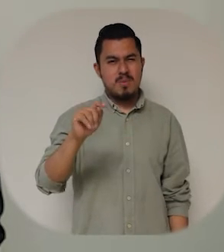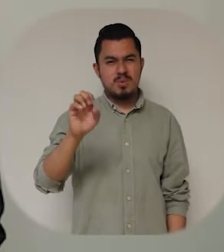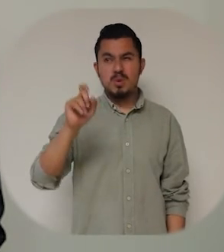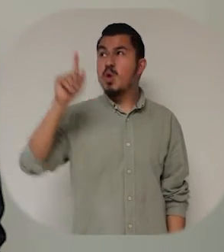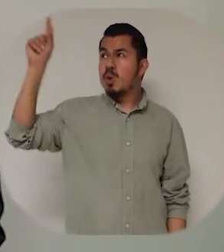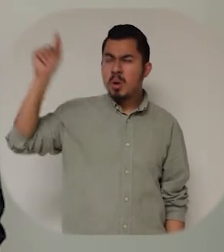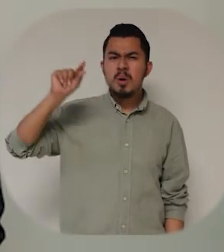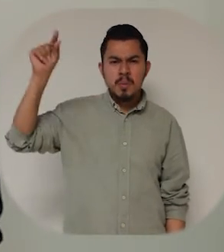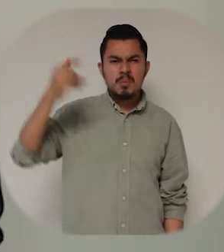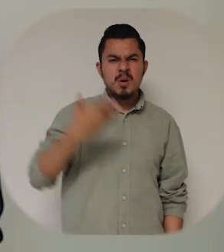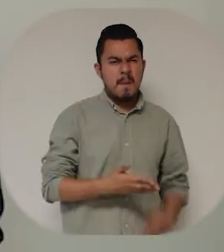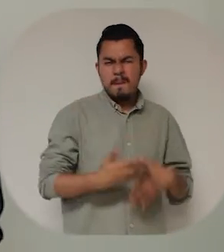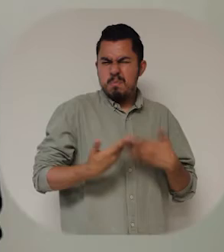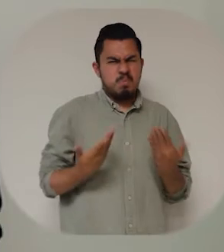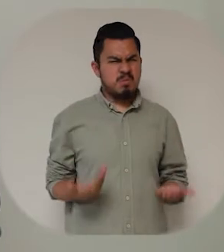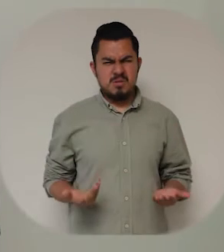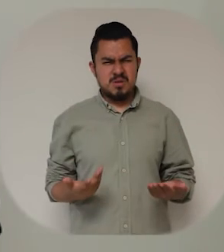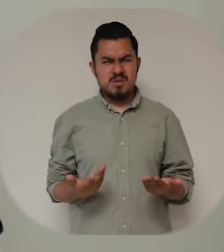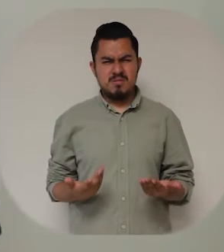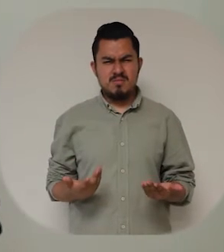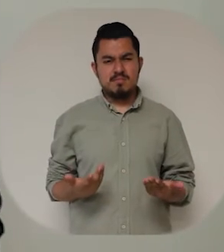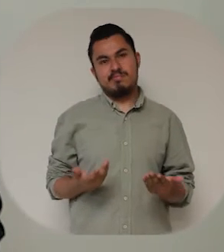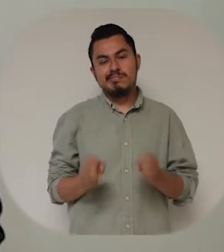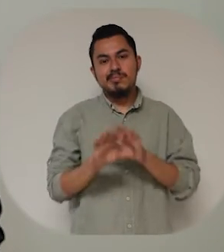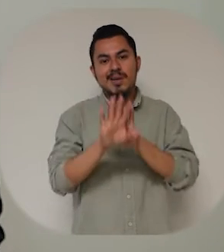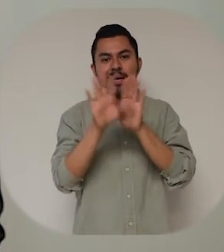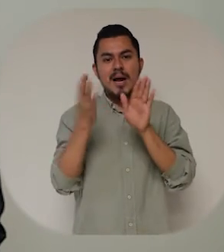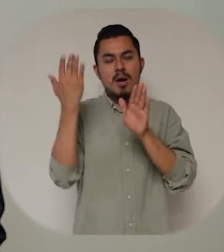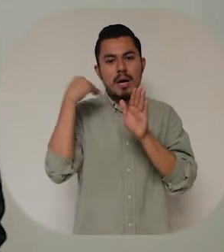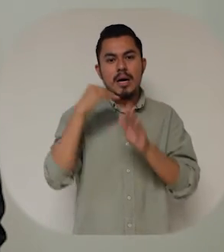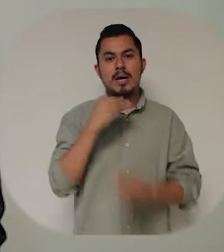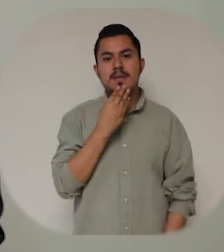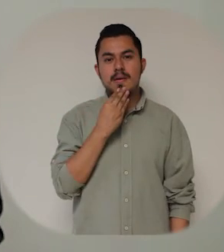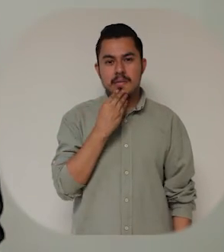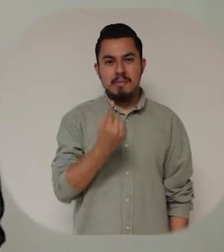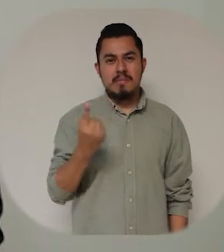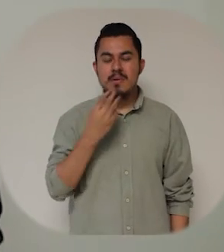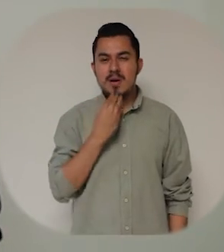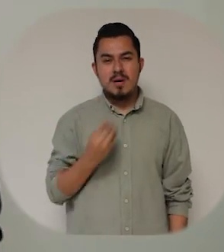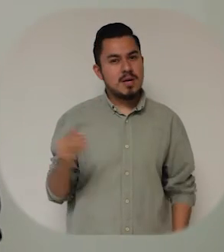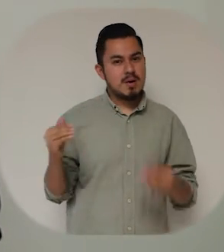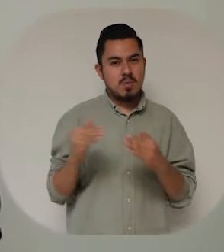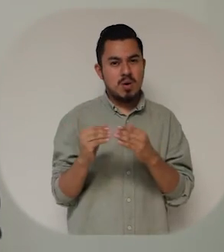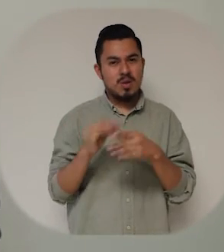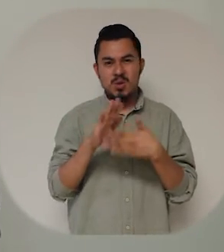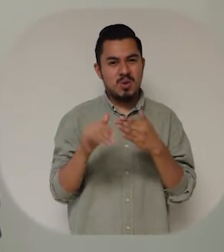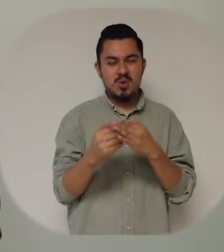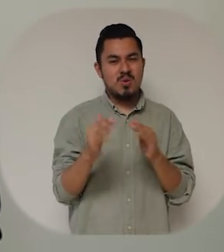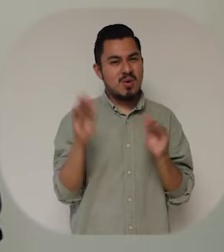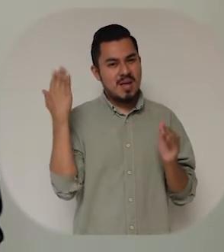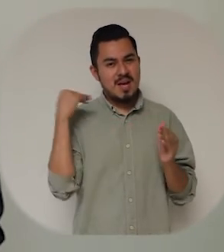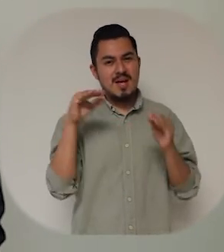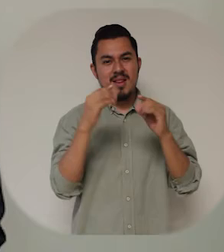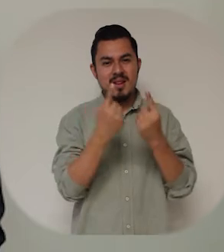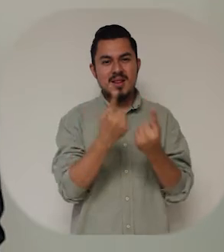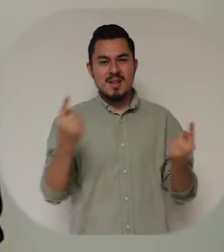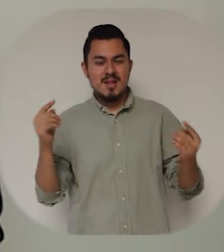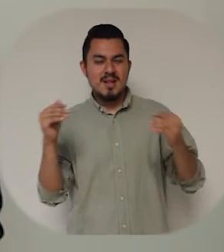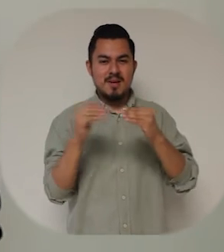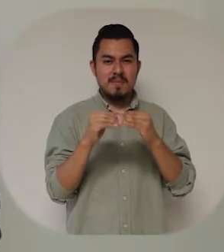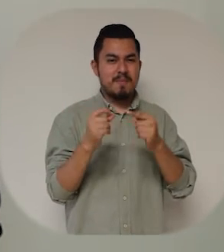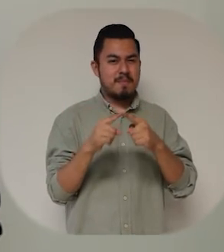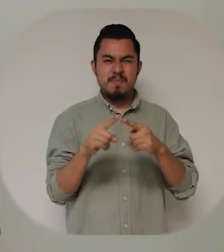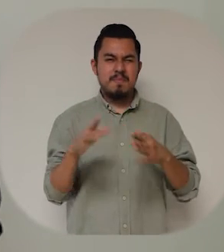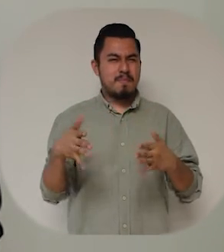más. Claro, obviamente los judíos también, todas las personas también, pero para que todas las gentes